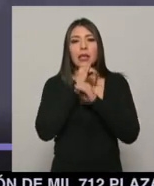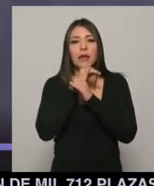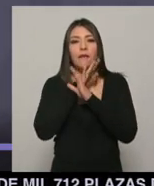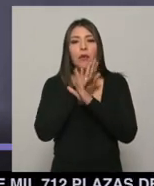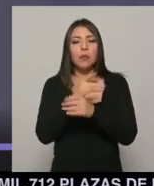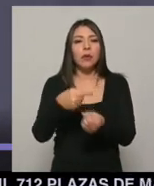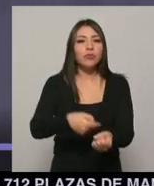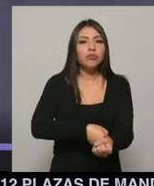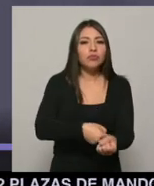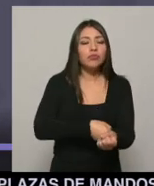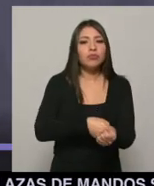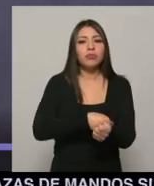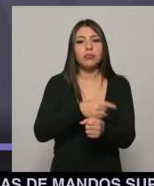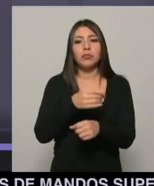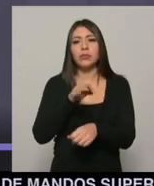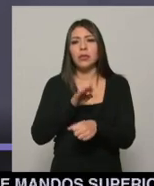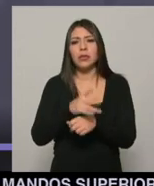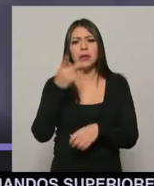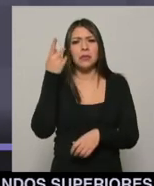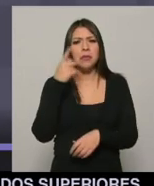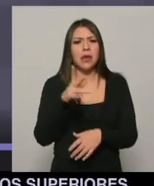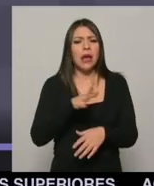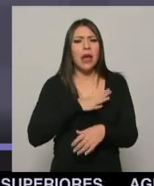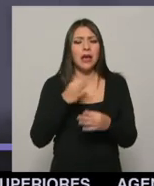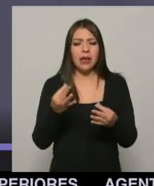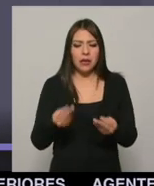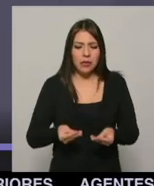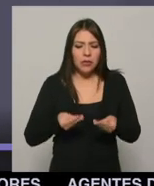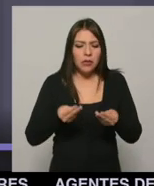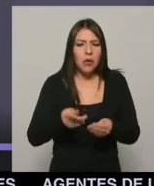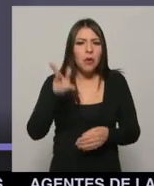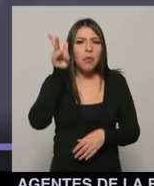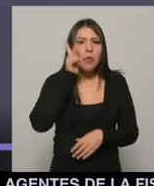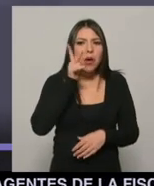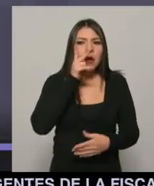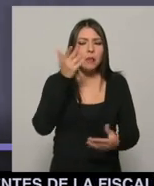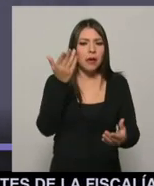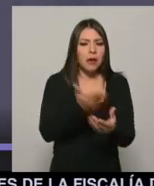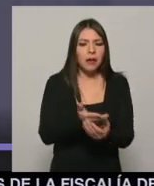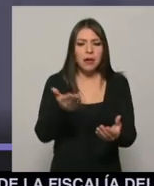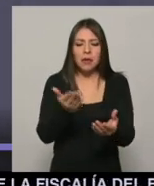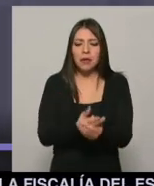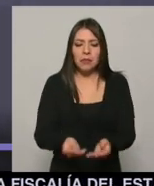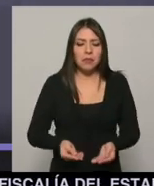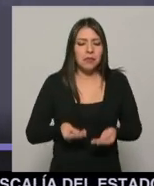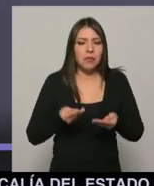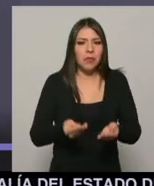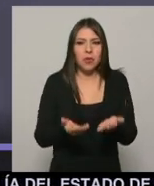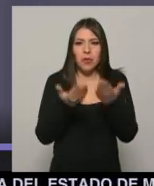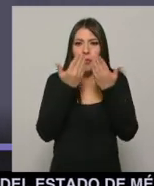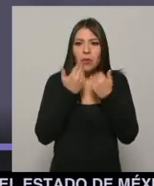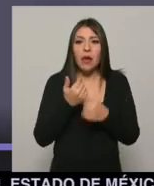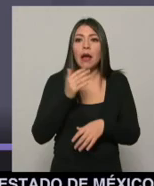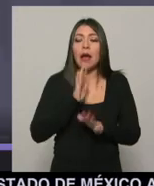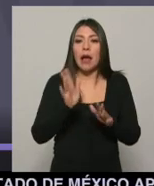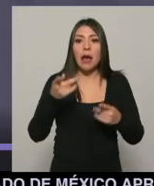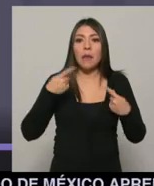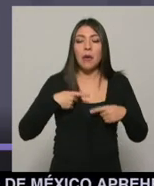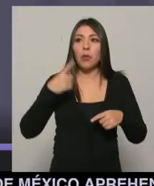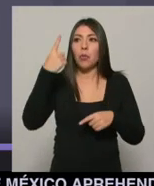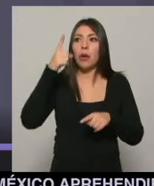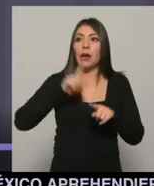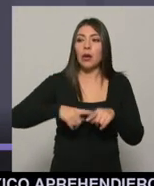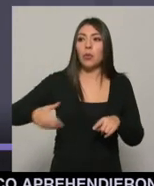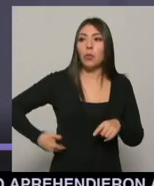en la Ciudad de México. No ha presentado una sola prueba, no hay una sola carpeta de investigación, no hay ningún detenido por este tema de las cifras